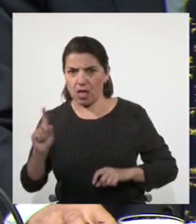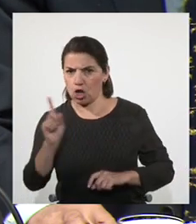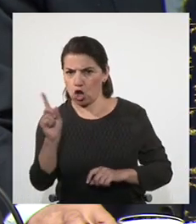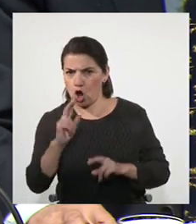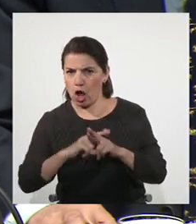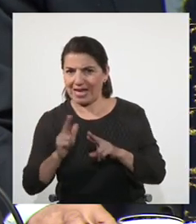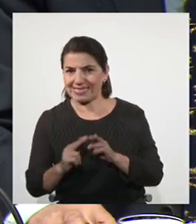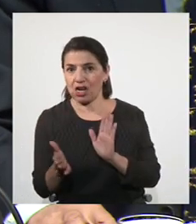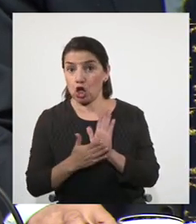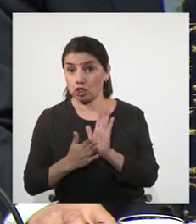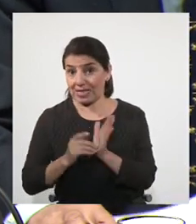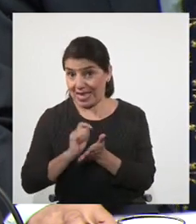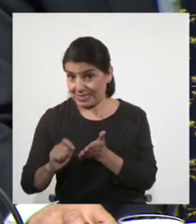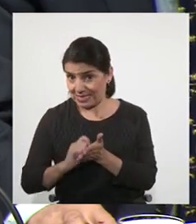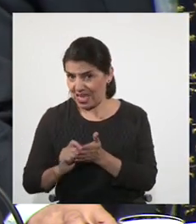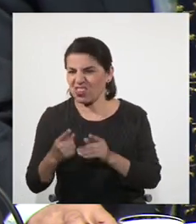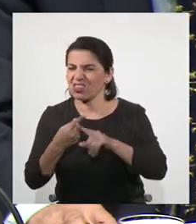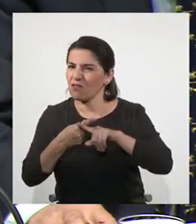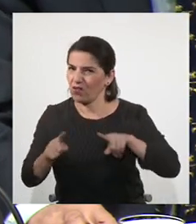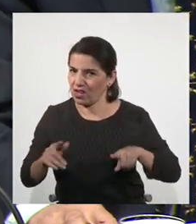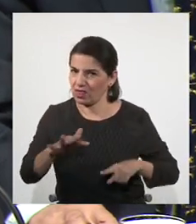constancia, es distinto.